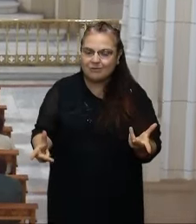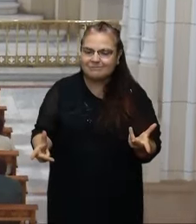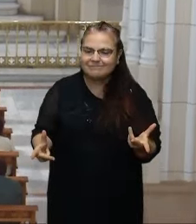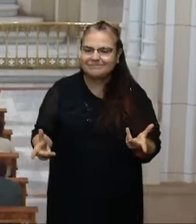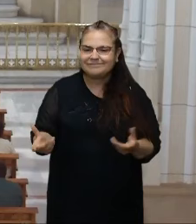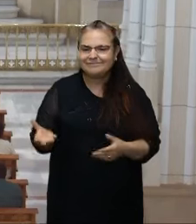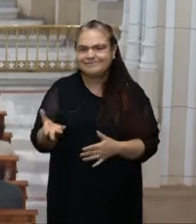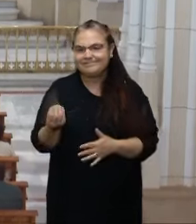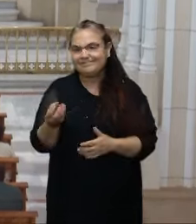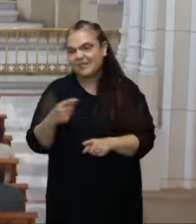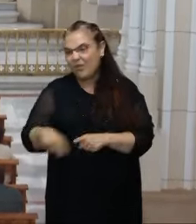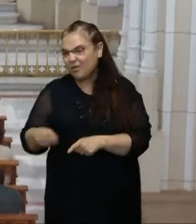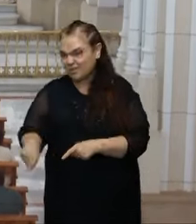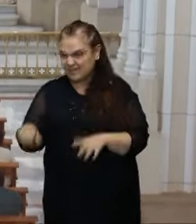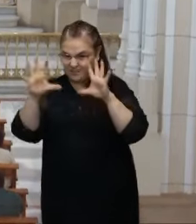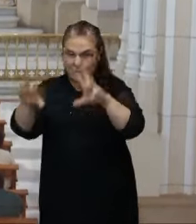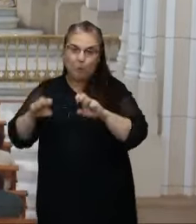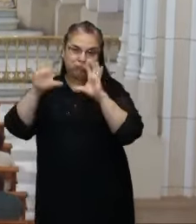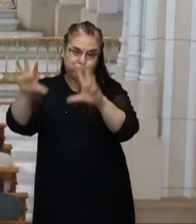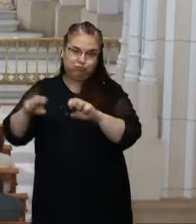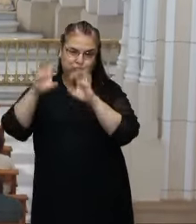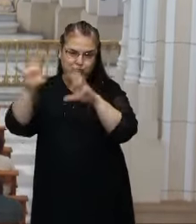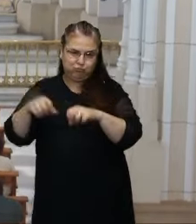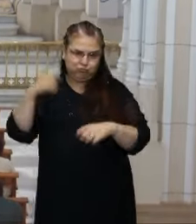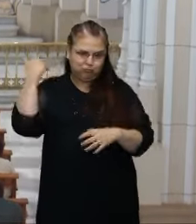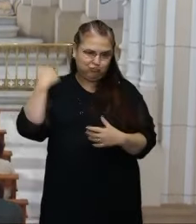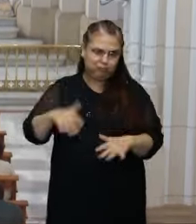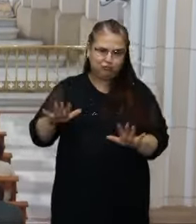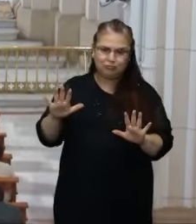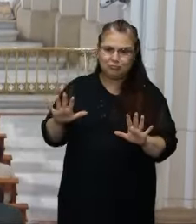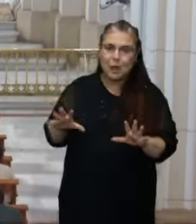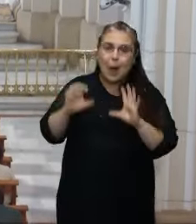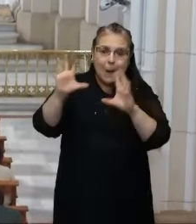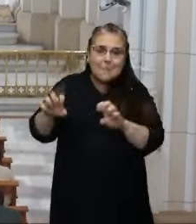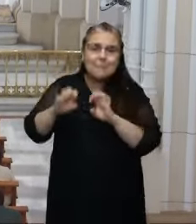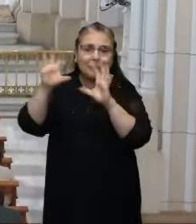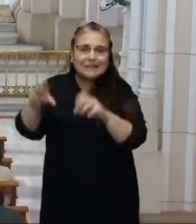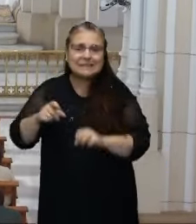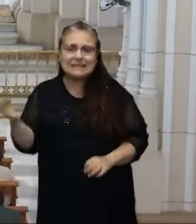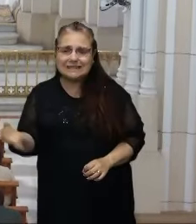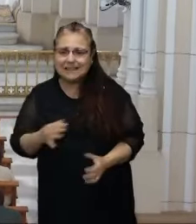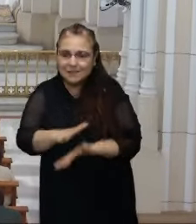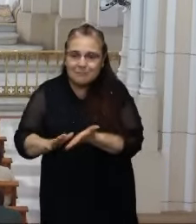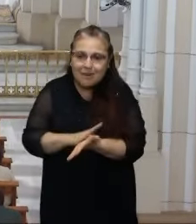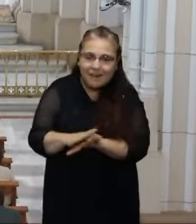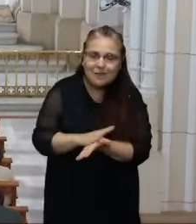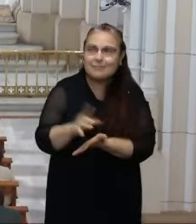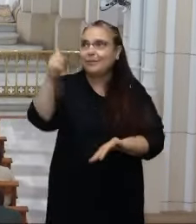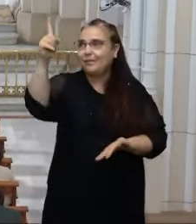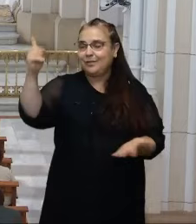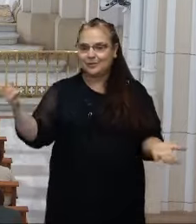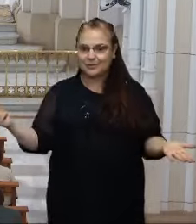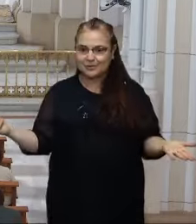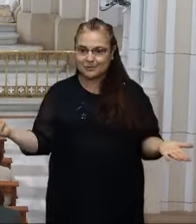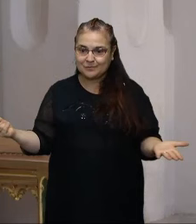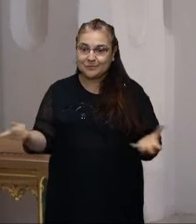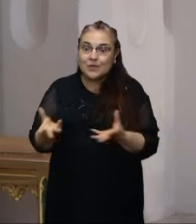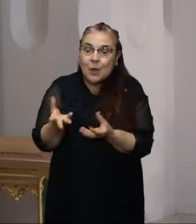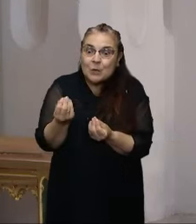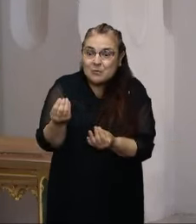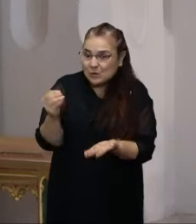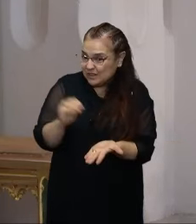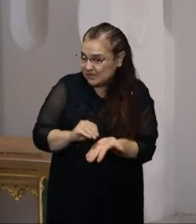Tantas cosas tenemos que aprender, tantas tenemos que aprender de esa palabra de Dios, que muchas